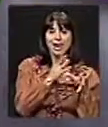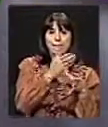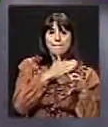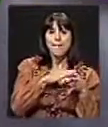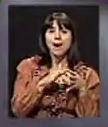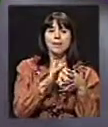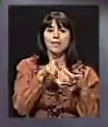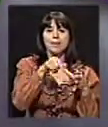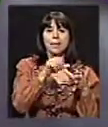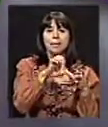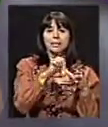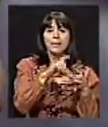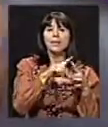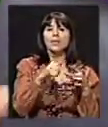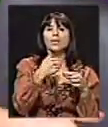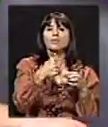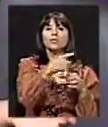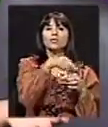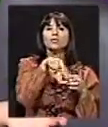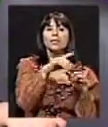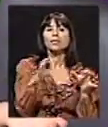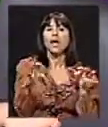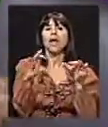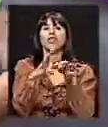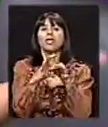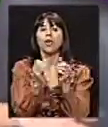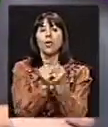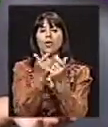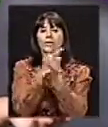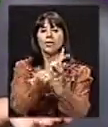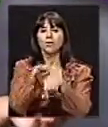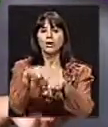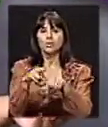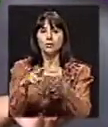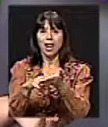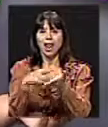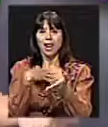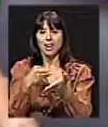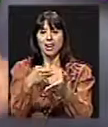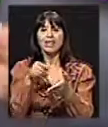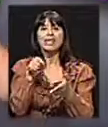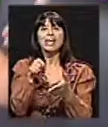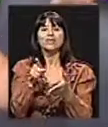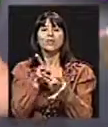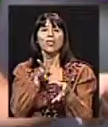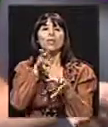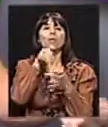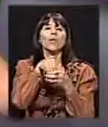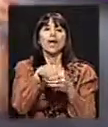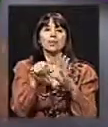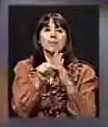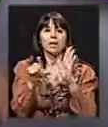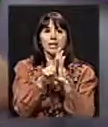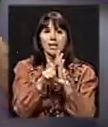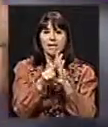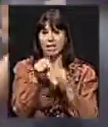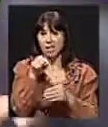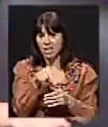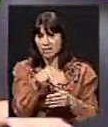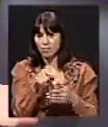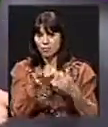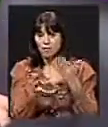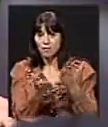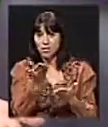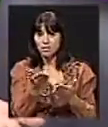ustedes se alían con Liberación Nacional y eso pues les permite también formar parte de la directiva de la Asamblea Legislativa. ¿No repercute eso en que los partidos, siendo